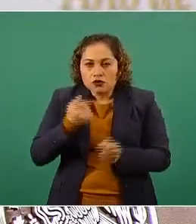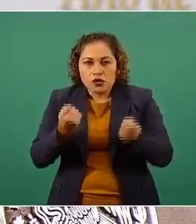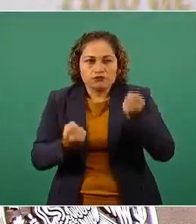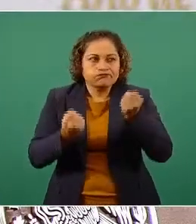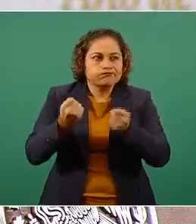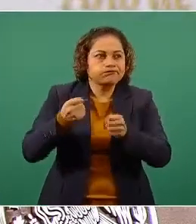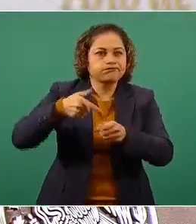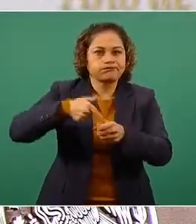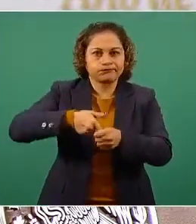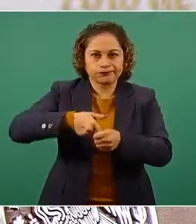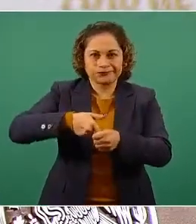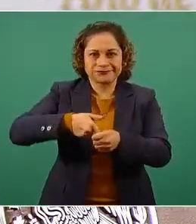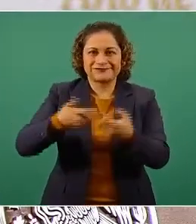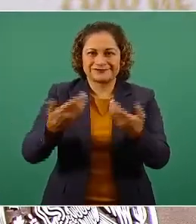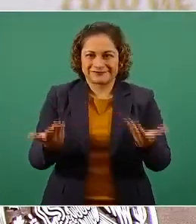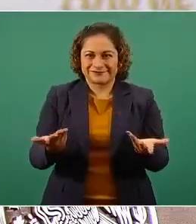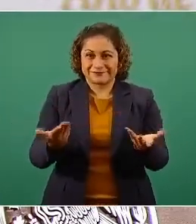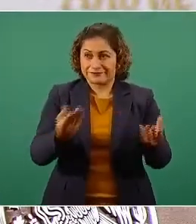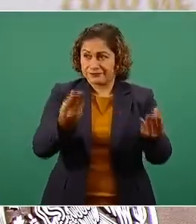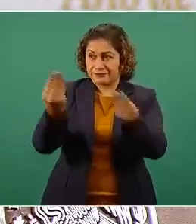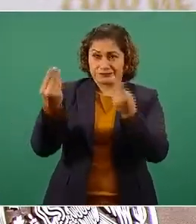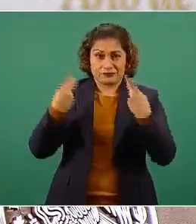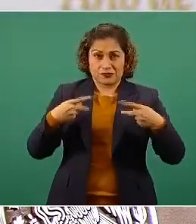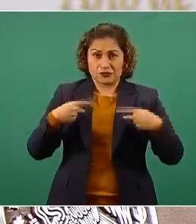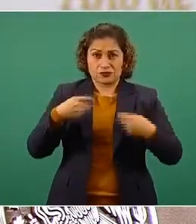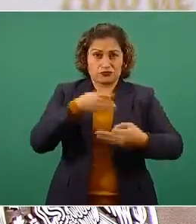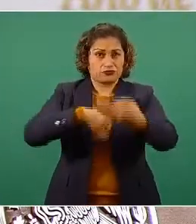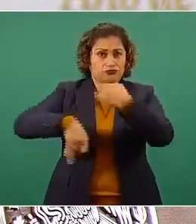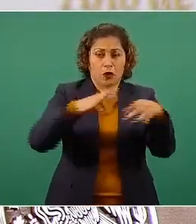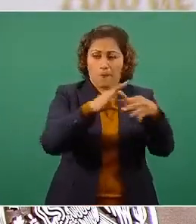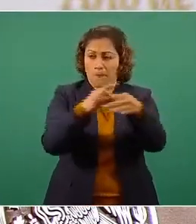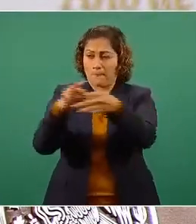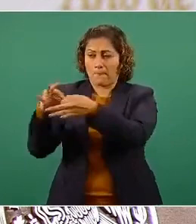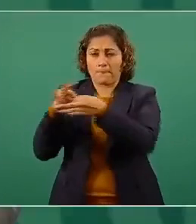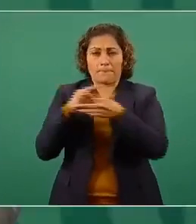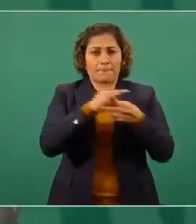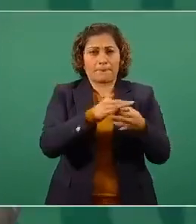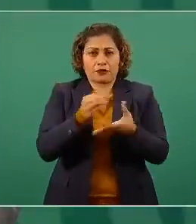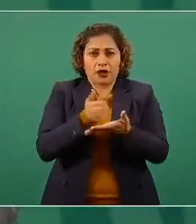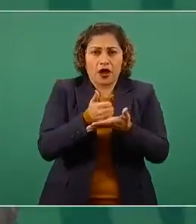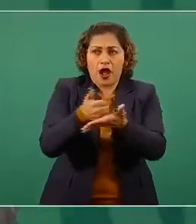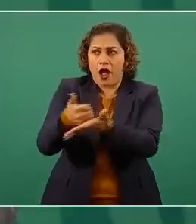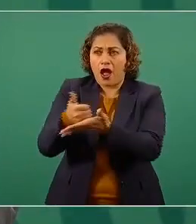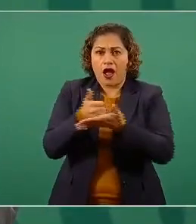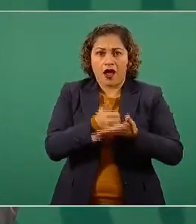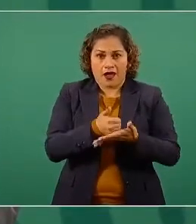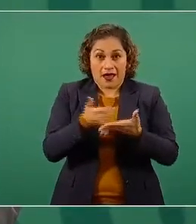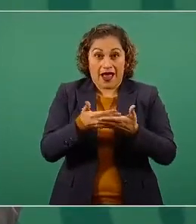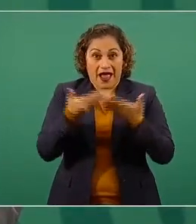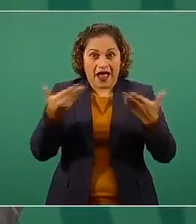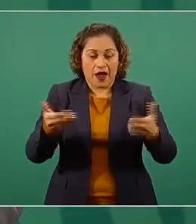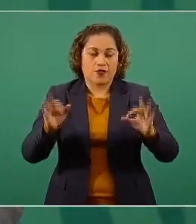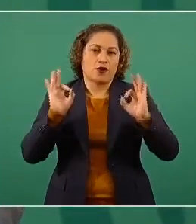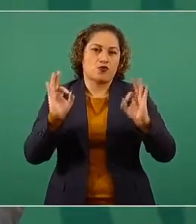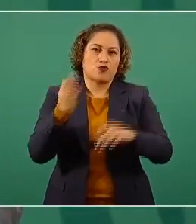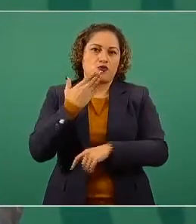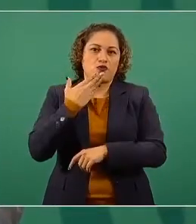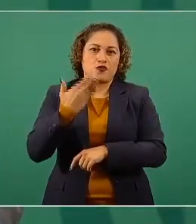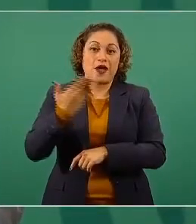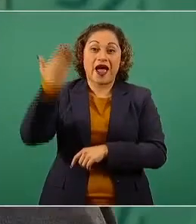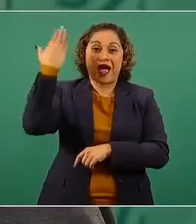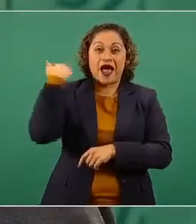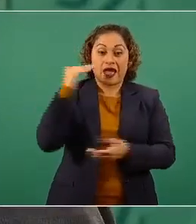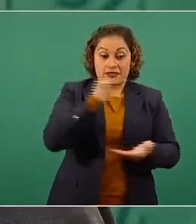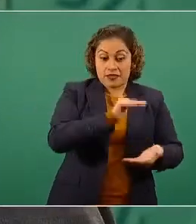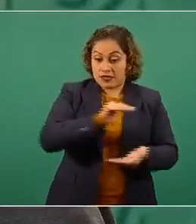y todos ayudaron y miren el resultado, de 80,000 barriles que se